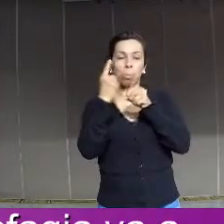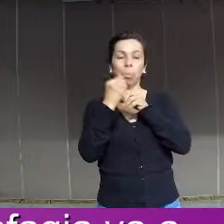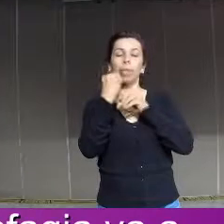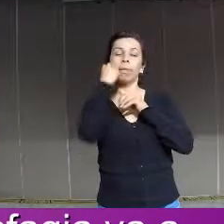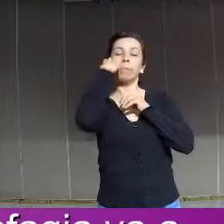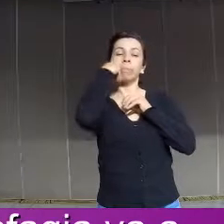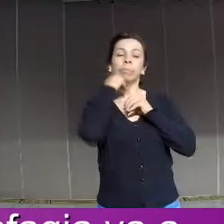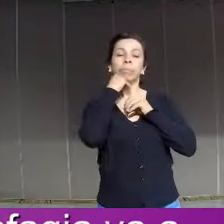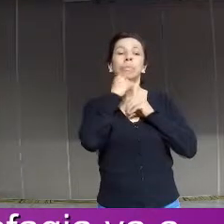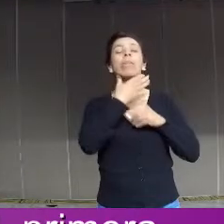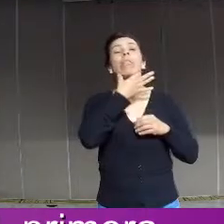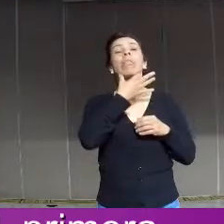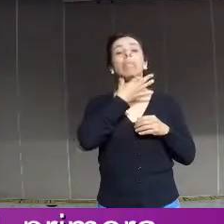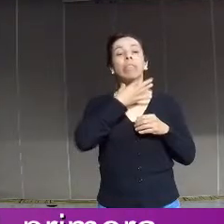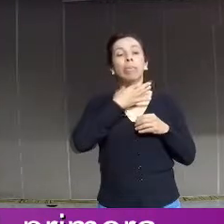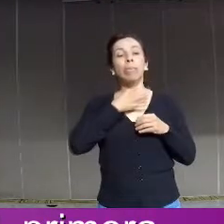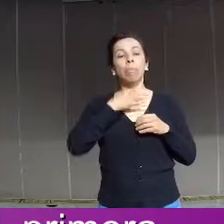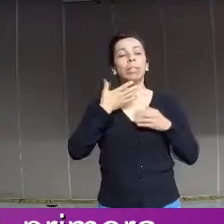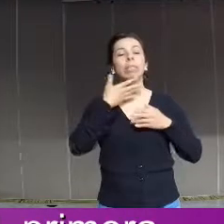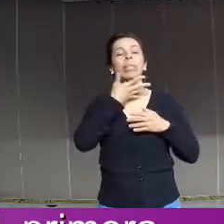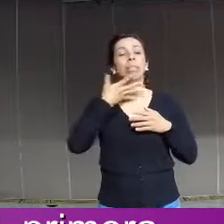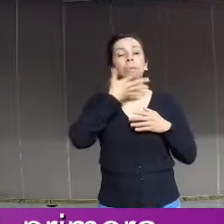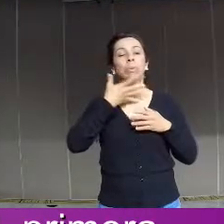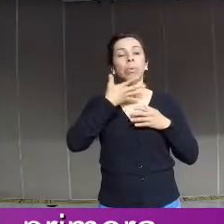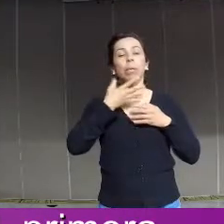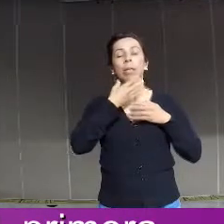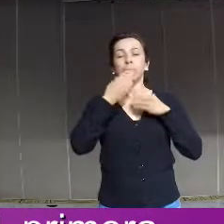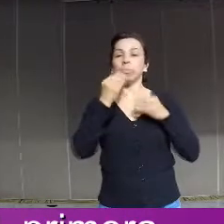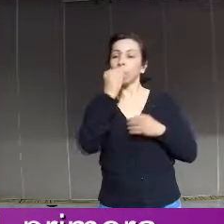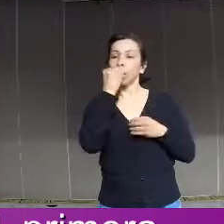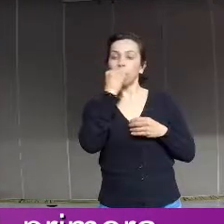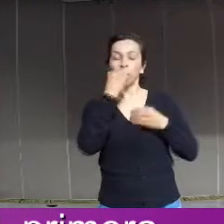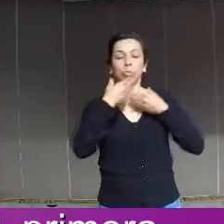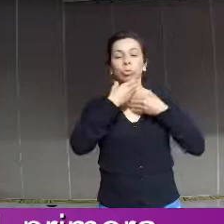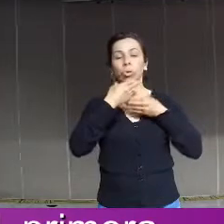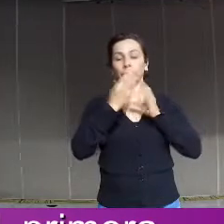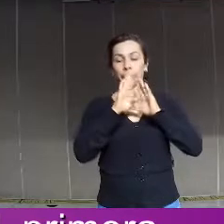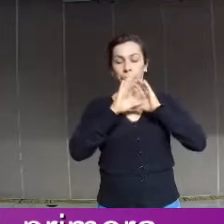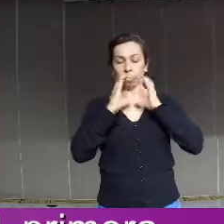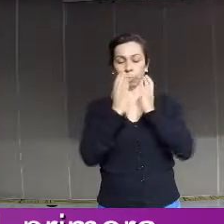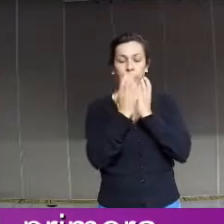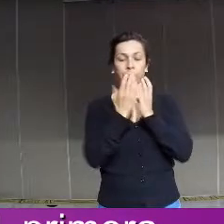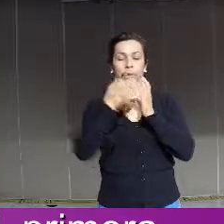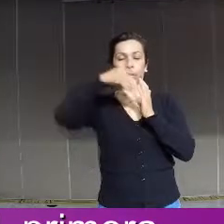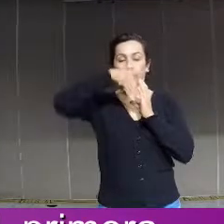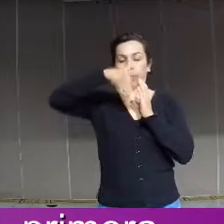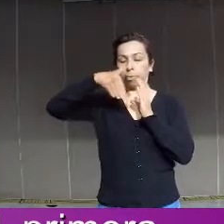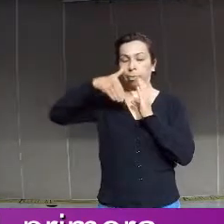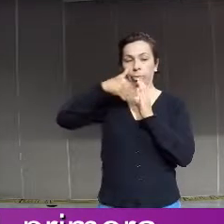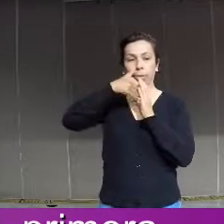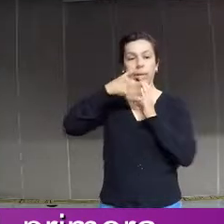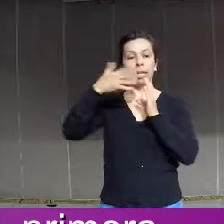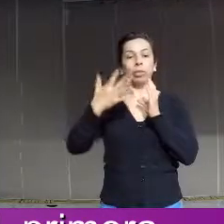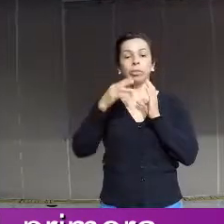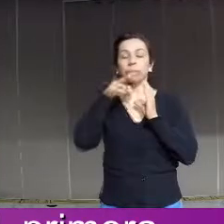la cavidad oral, ¿sí? ¿Por qué? Porque al tener alteraciones en el primer tiempo, acuérdense que no va a haber lateralización